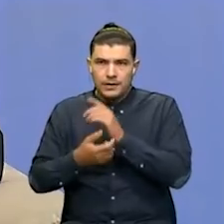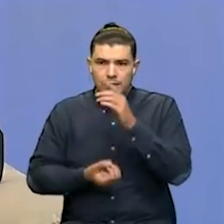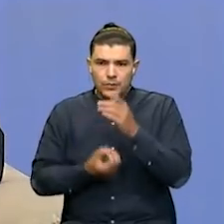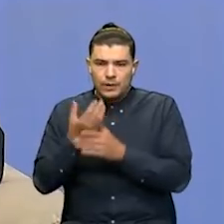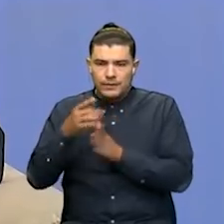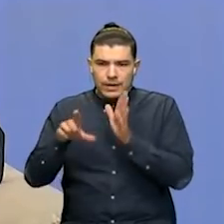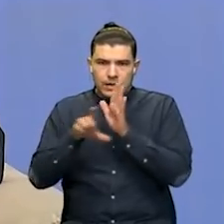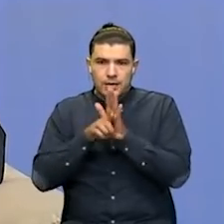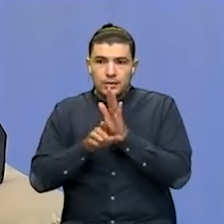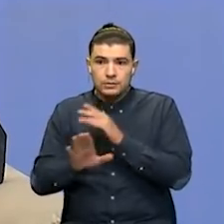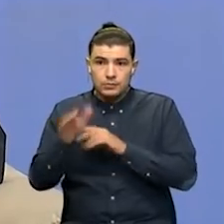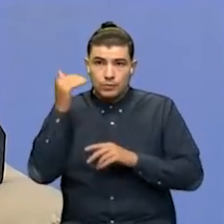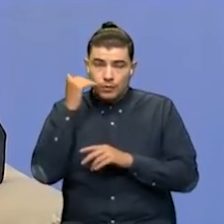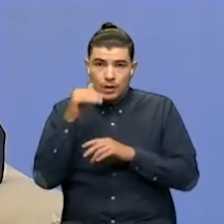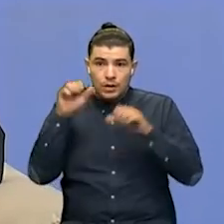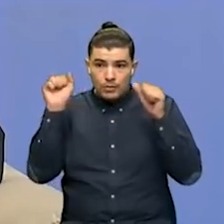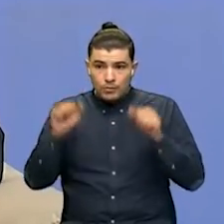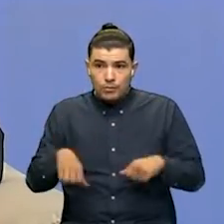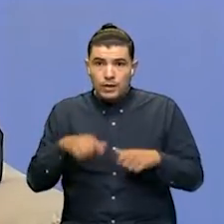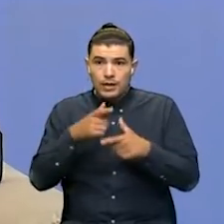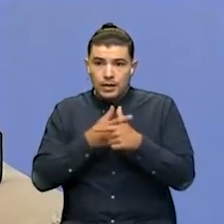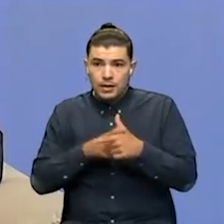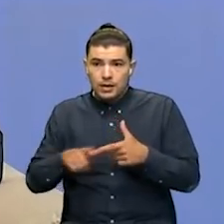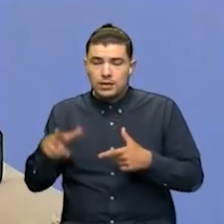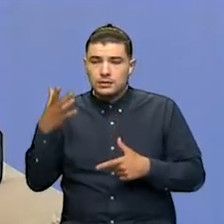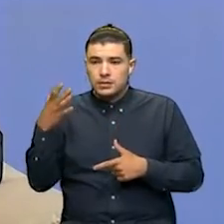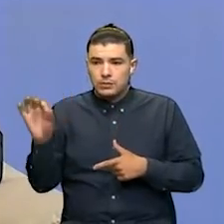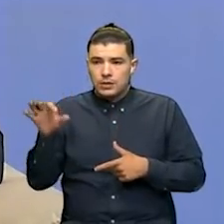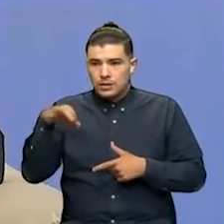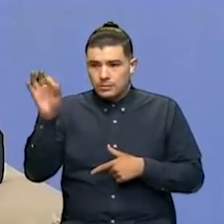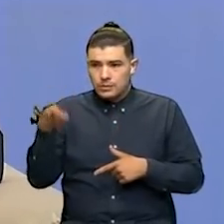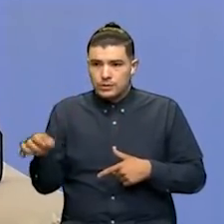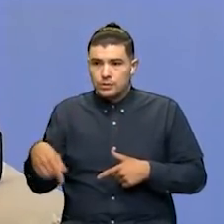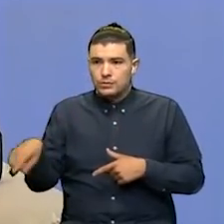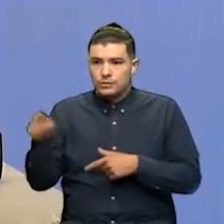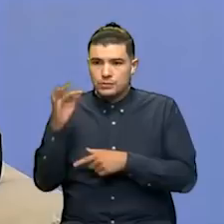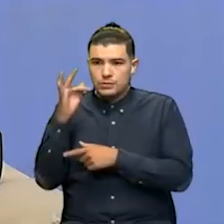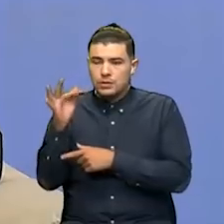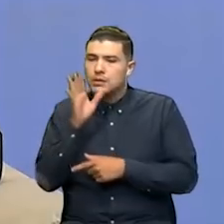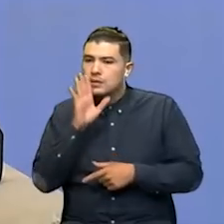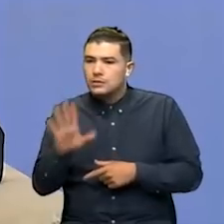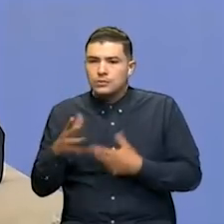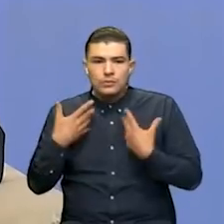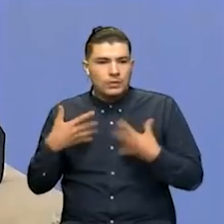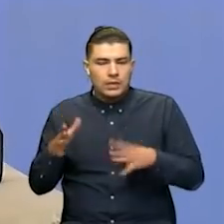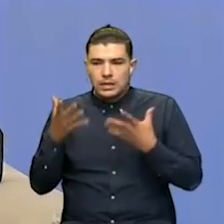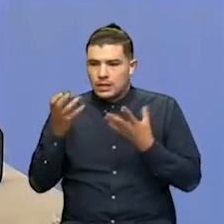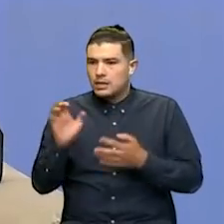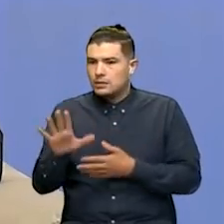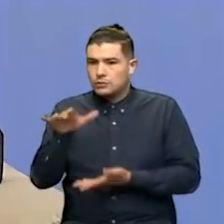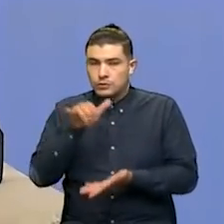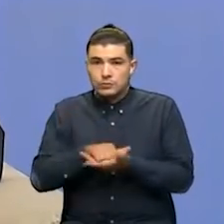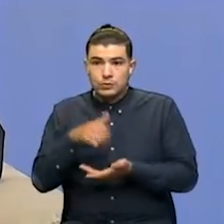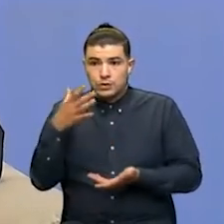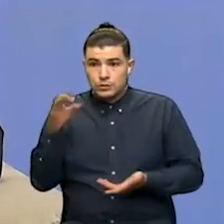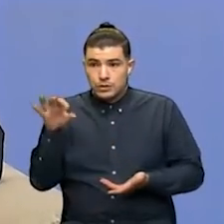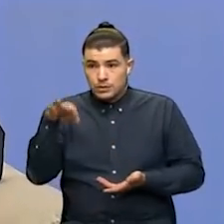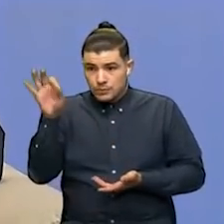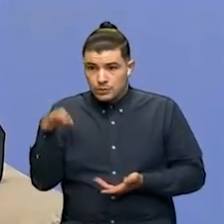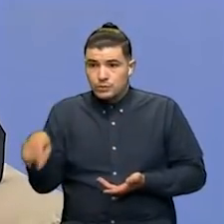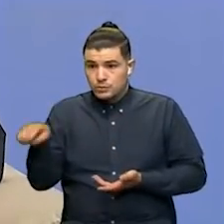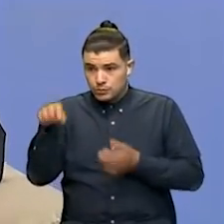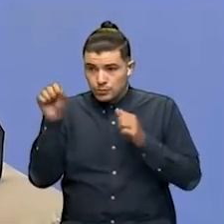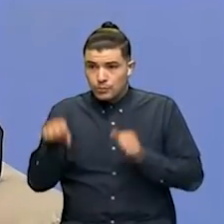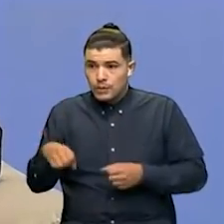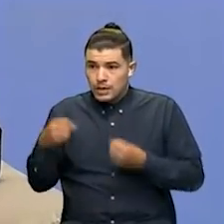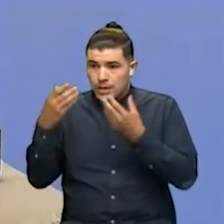que salió, ella va a poder disponer hasta del 50% de sus bienes a quien ella desee. Entonces, de ese 50% le podrá